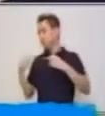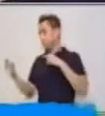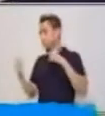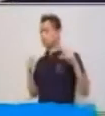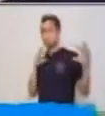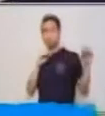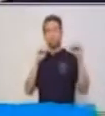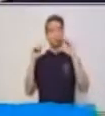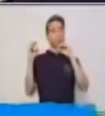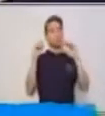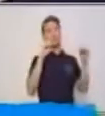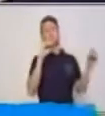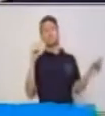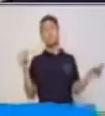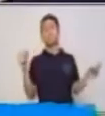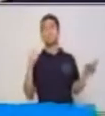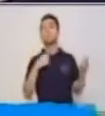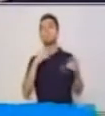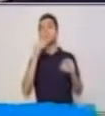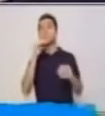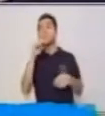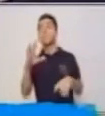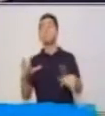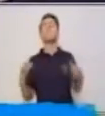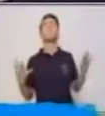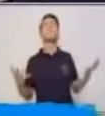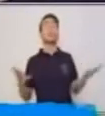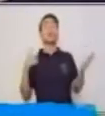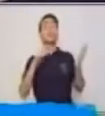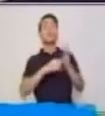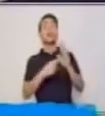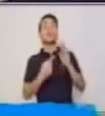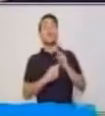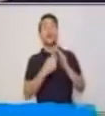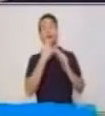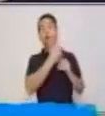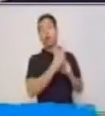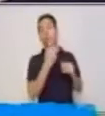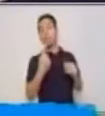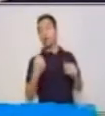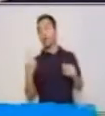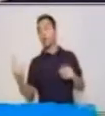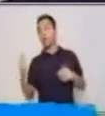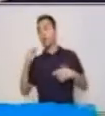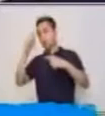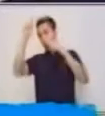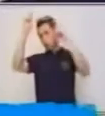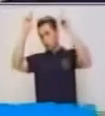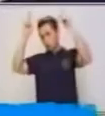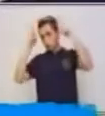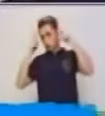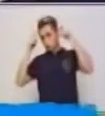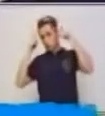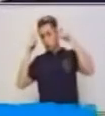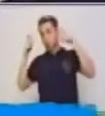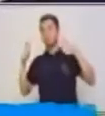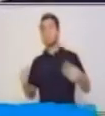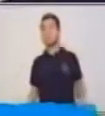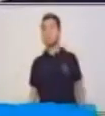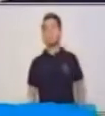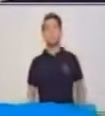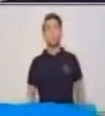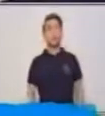Y les voy a contar qué significa cada sombrero. El sombrero amarillo,